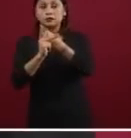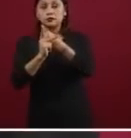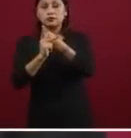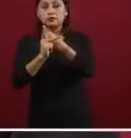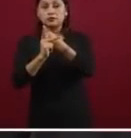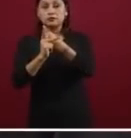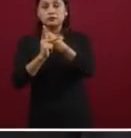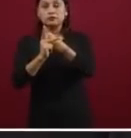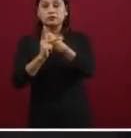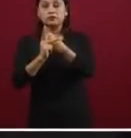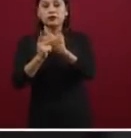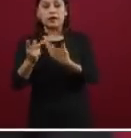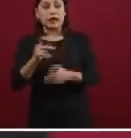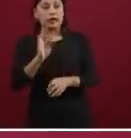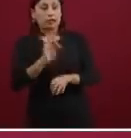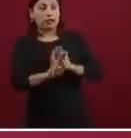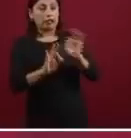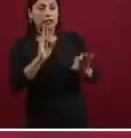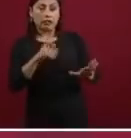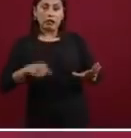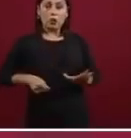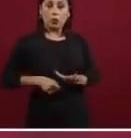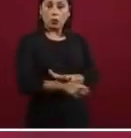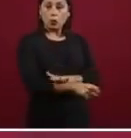obtenían contratos jugosos